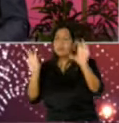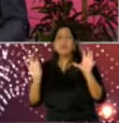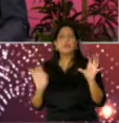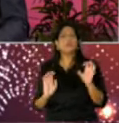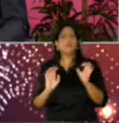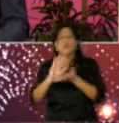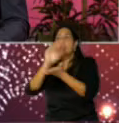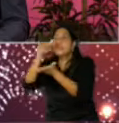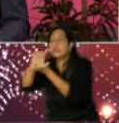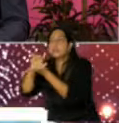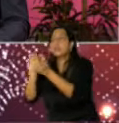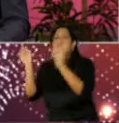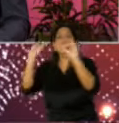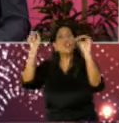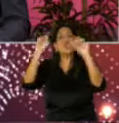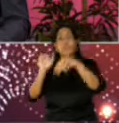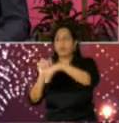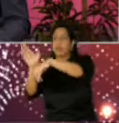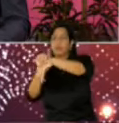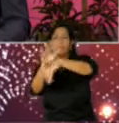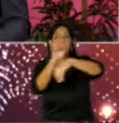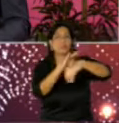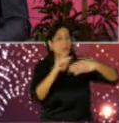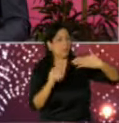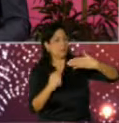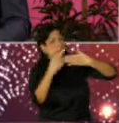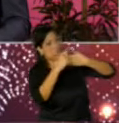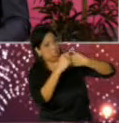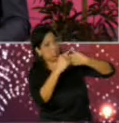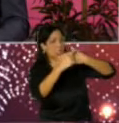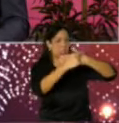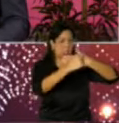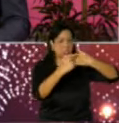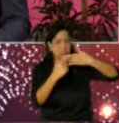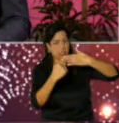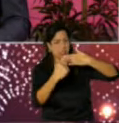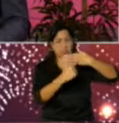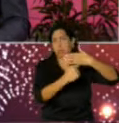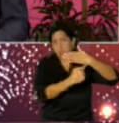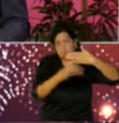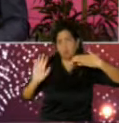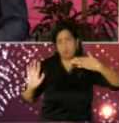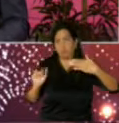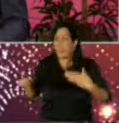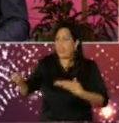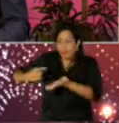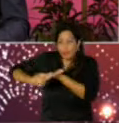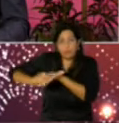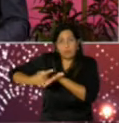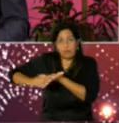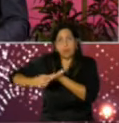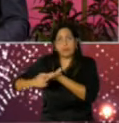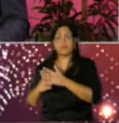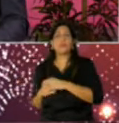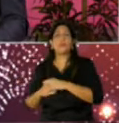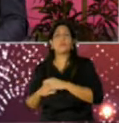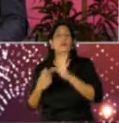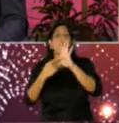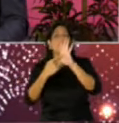deciden a qué áreas de la isla van a ir. Hay data del dashboard que provee, como por